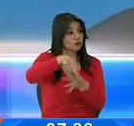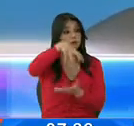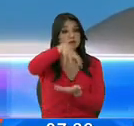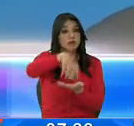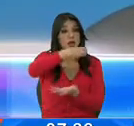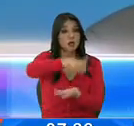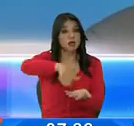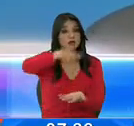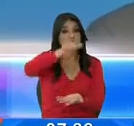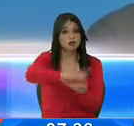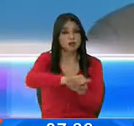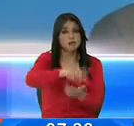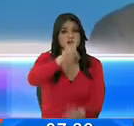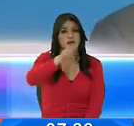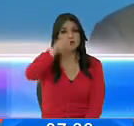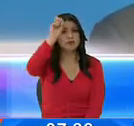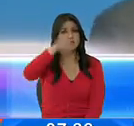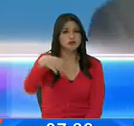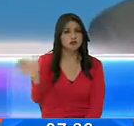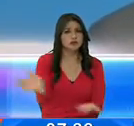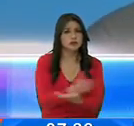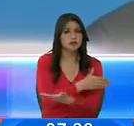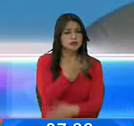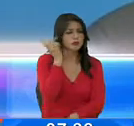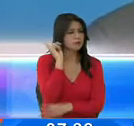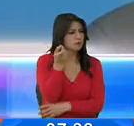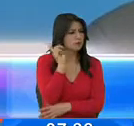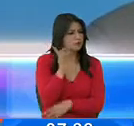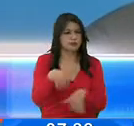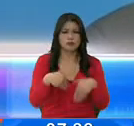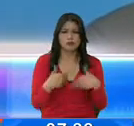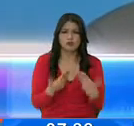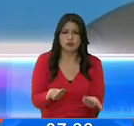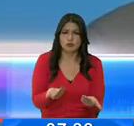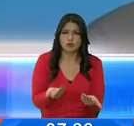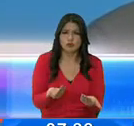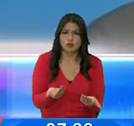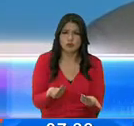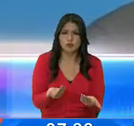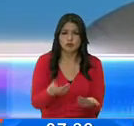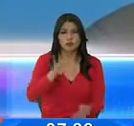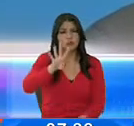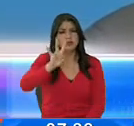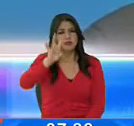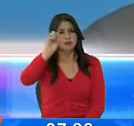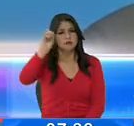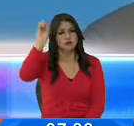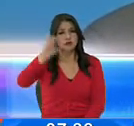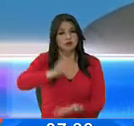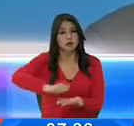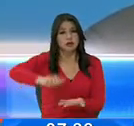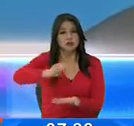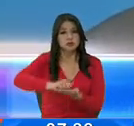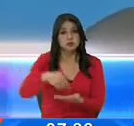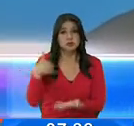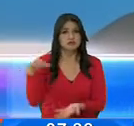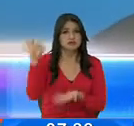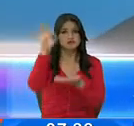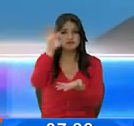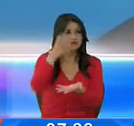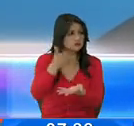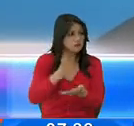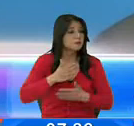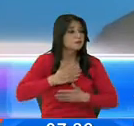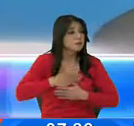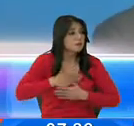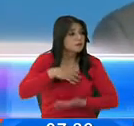se llevó el 100 por ciento de diputados el siguiente increíble hubieron puede ser un 40 7 por ciento de apoyos en representación en mi